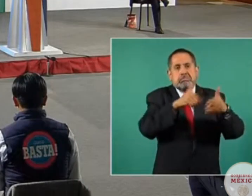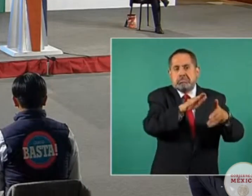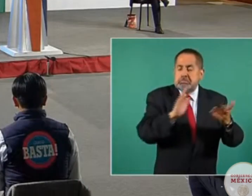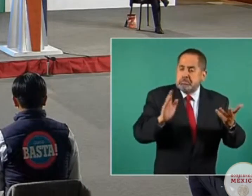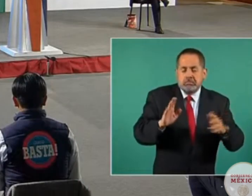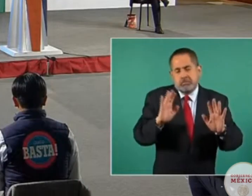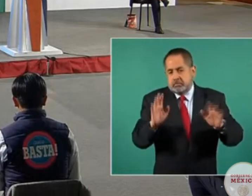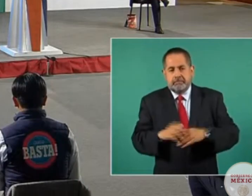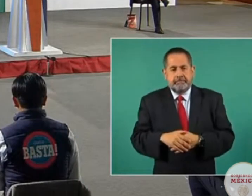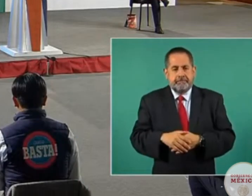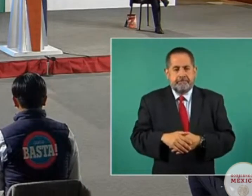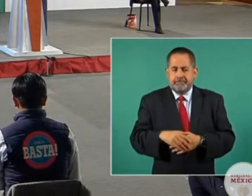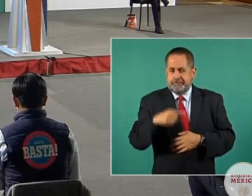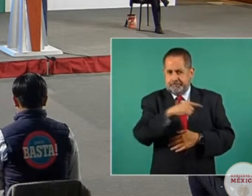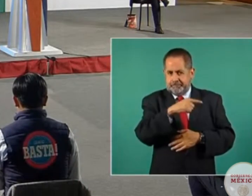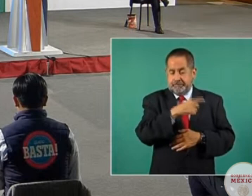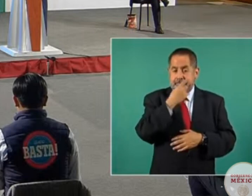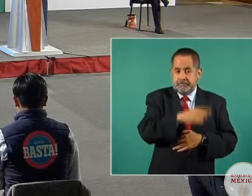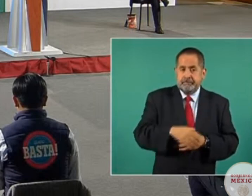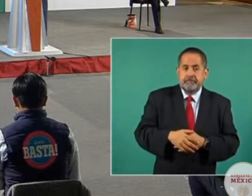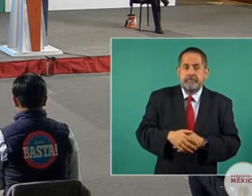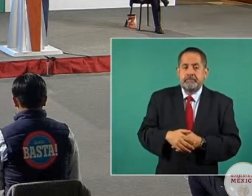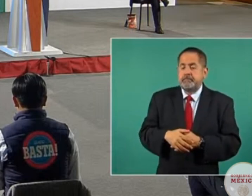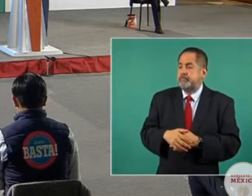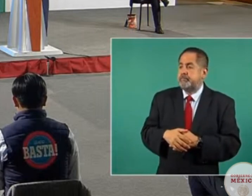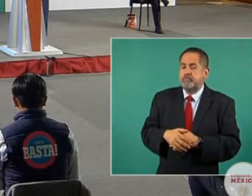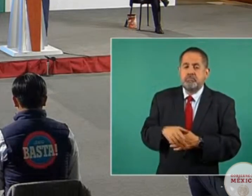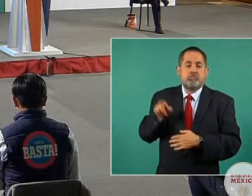La razón de fondo, no quiere que sea